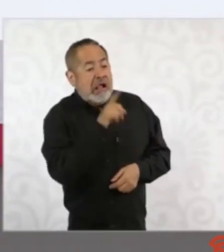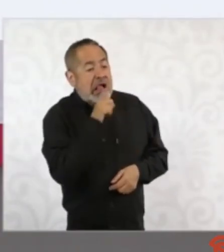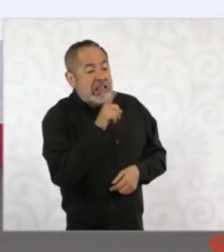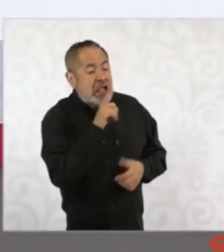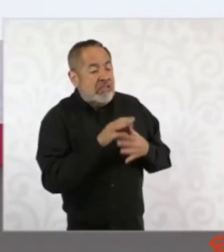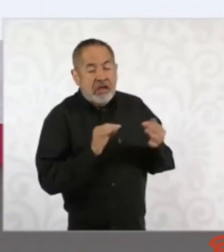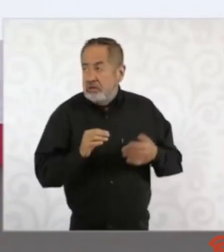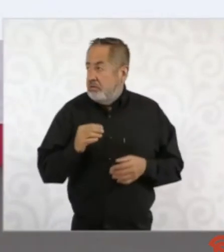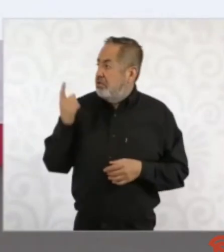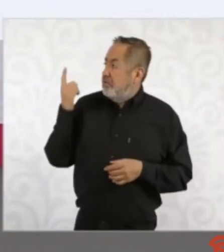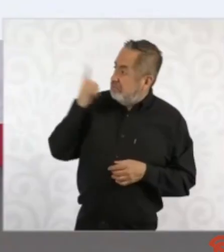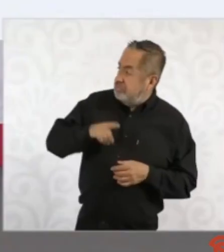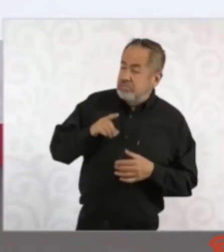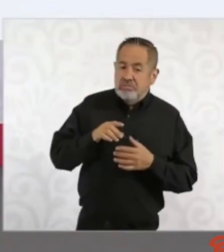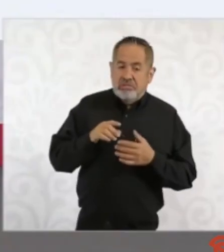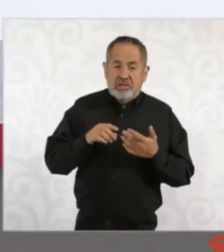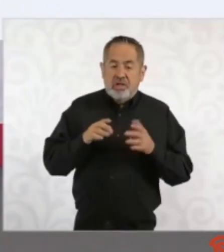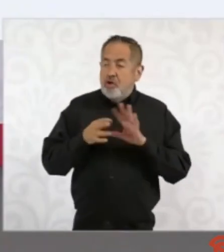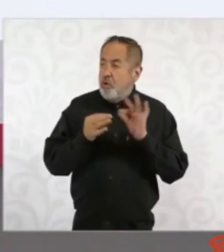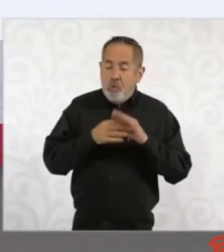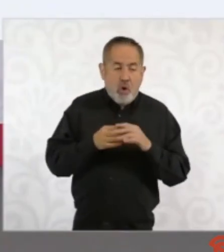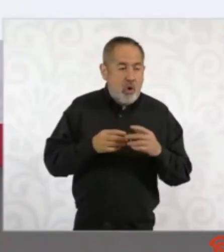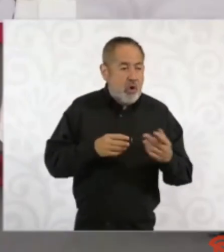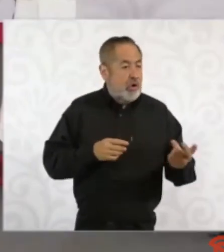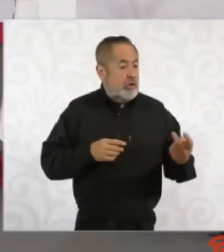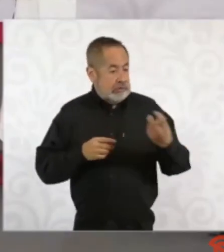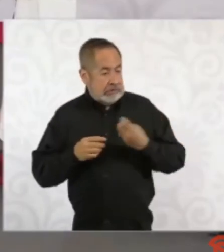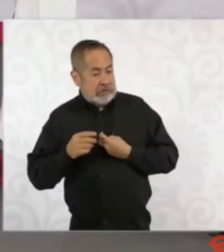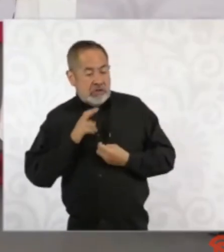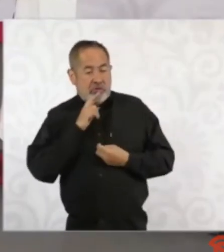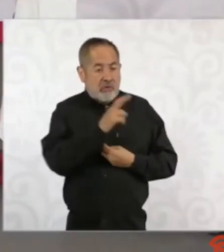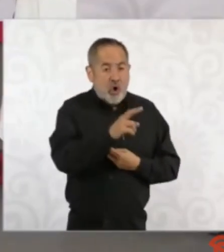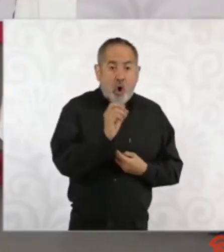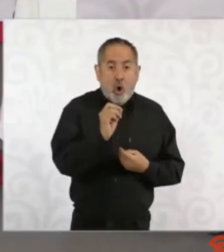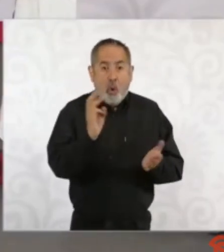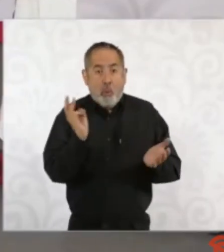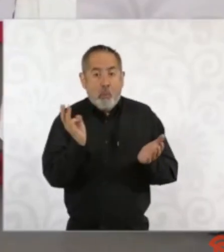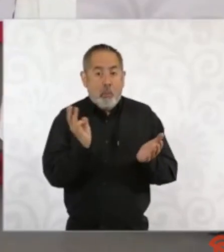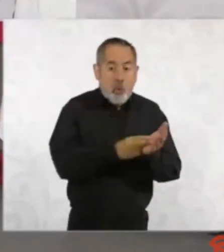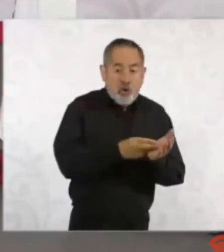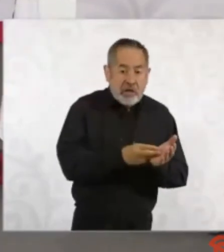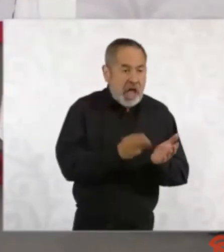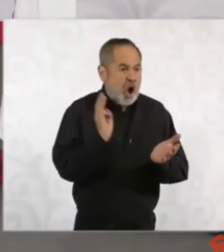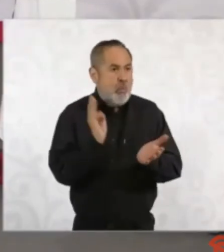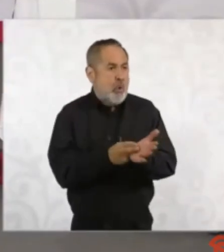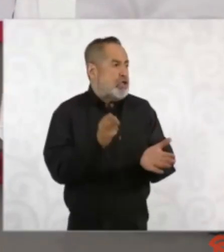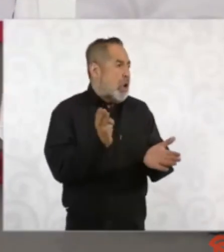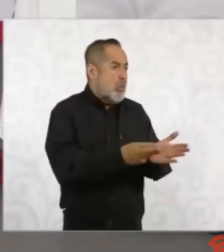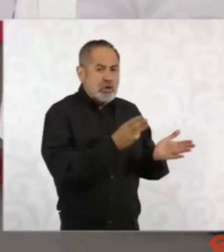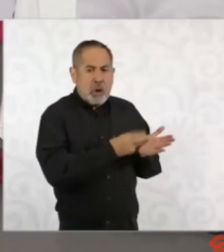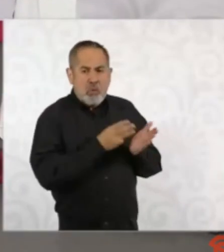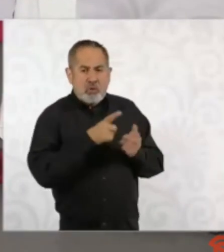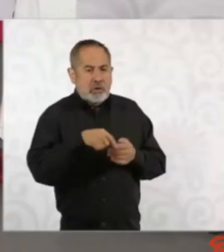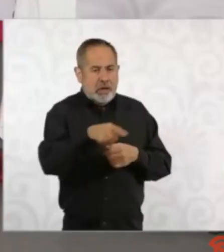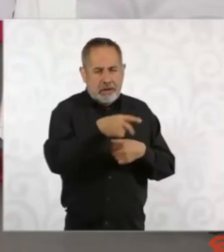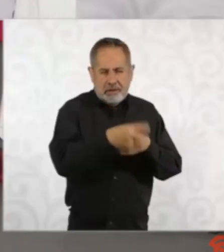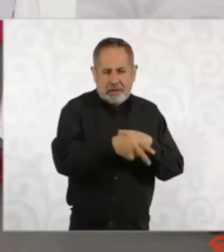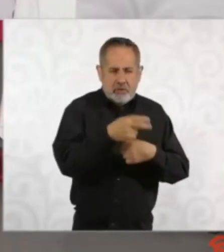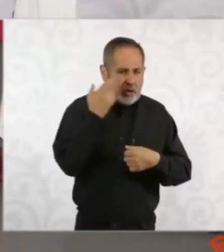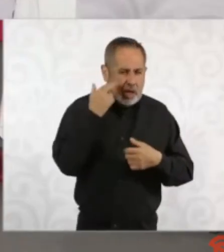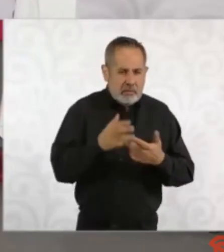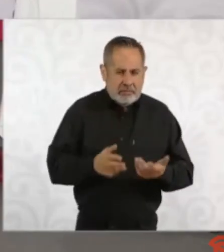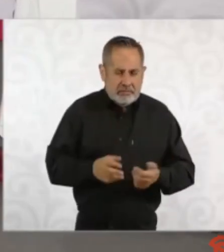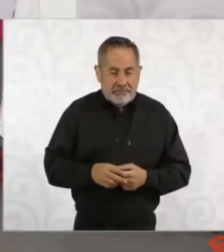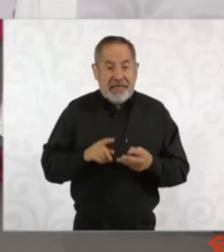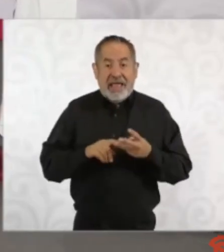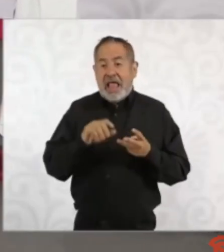te obliga a que entre una réplica y dos, con multas a los concesionarios de radio y televisión. La propia